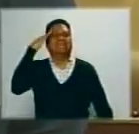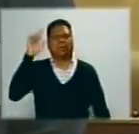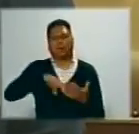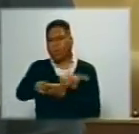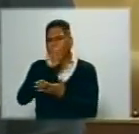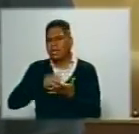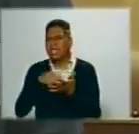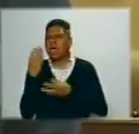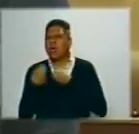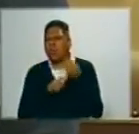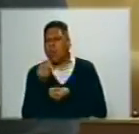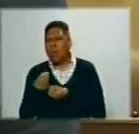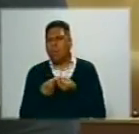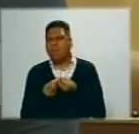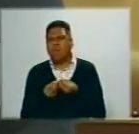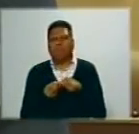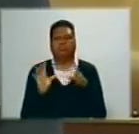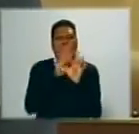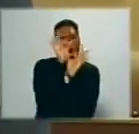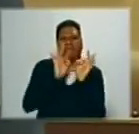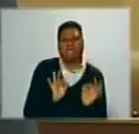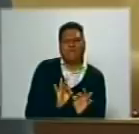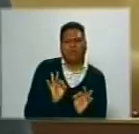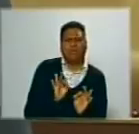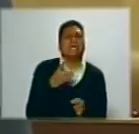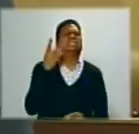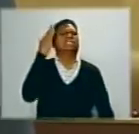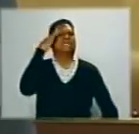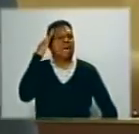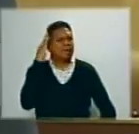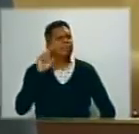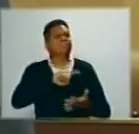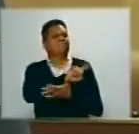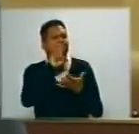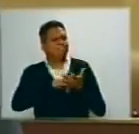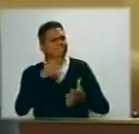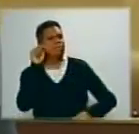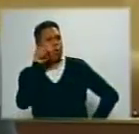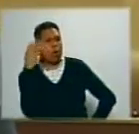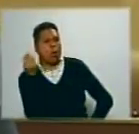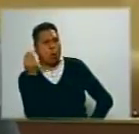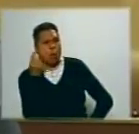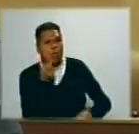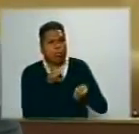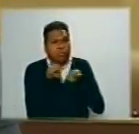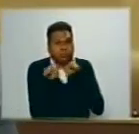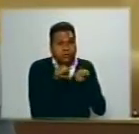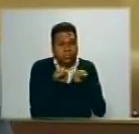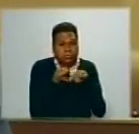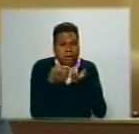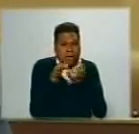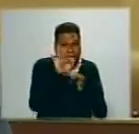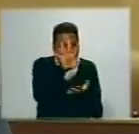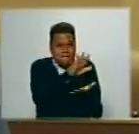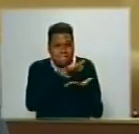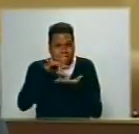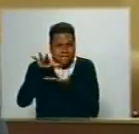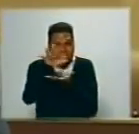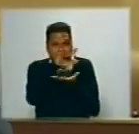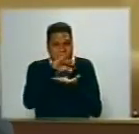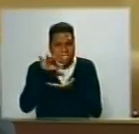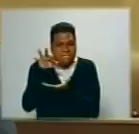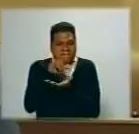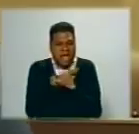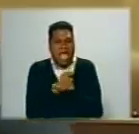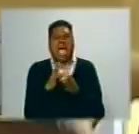cómo reproducir los modelos y saben exactamente cómo influir en estos modelos de